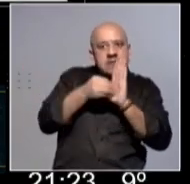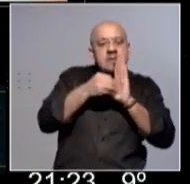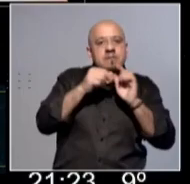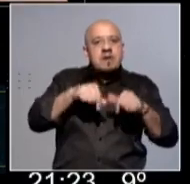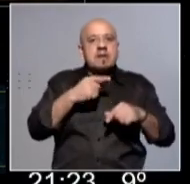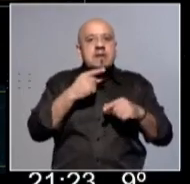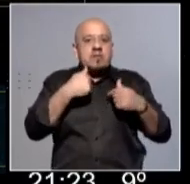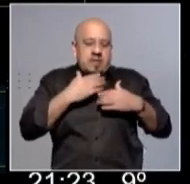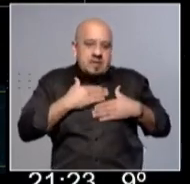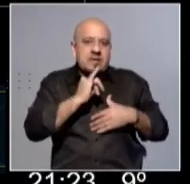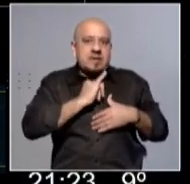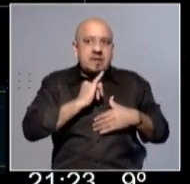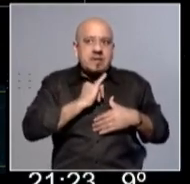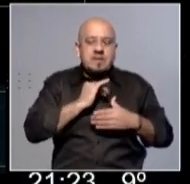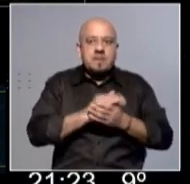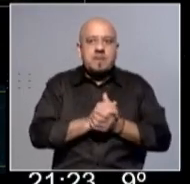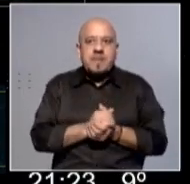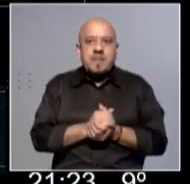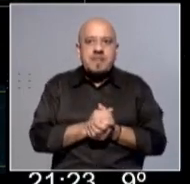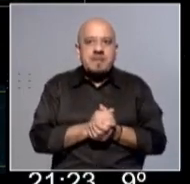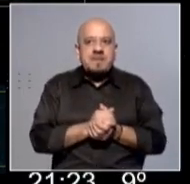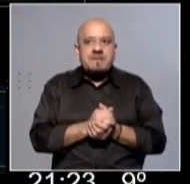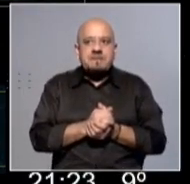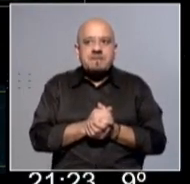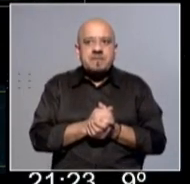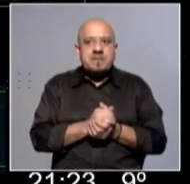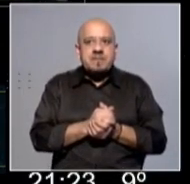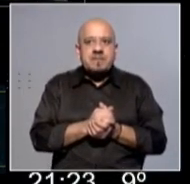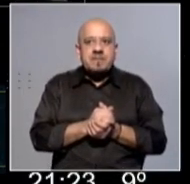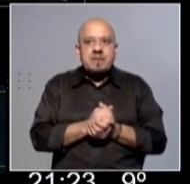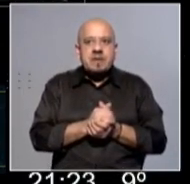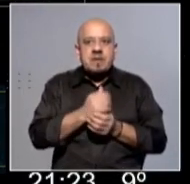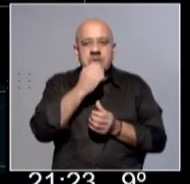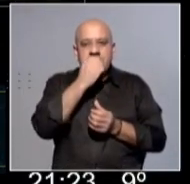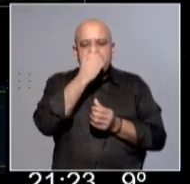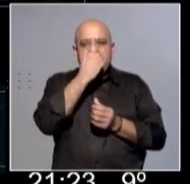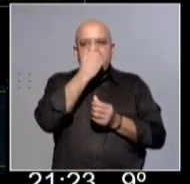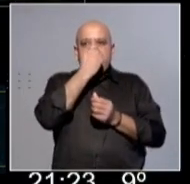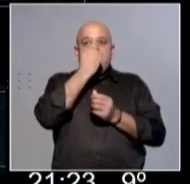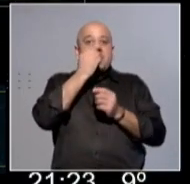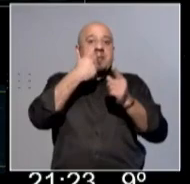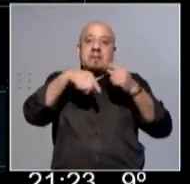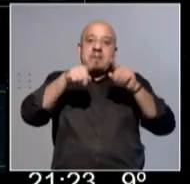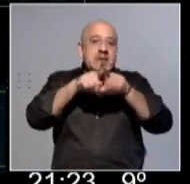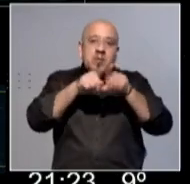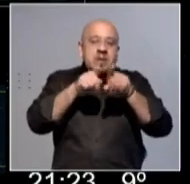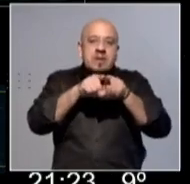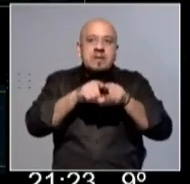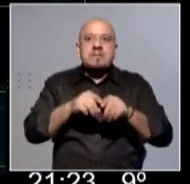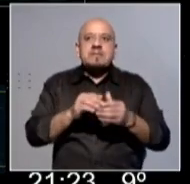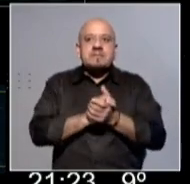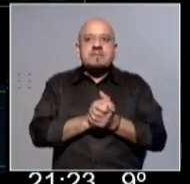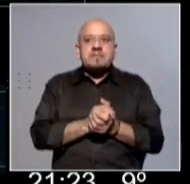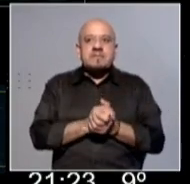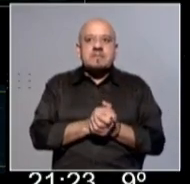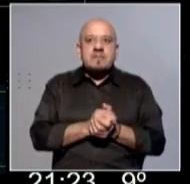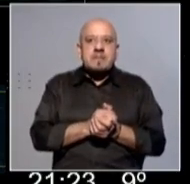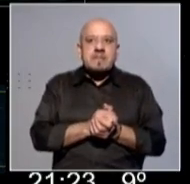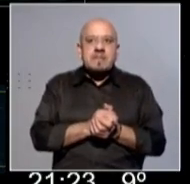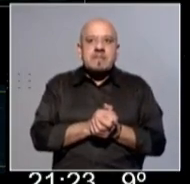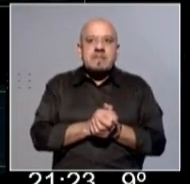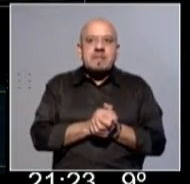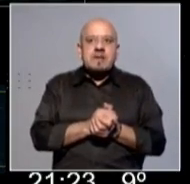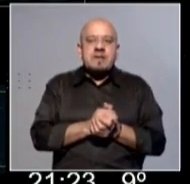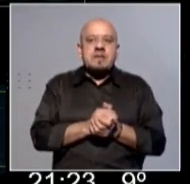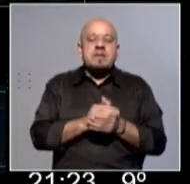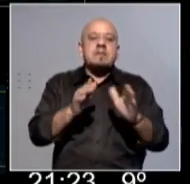definir nuestra propia identidad. Bueno, quedamos a mano. Siempre estamos un poco conectados. Hacemos como un empate ahí, una cosa así. Leandro, la verdad ha